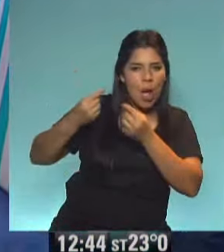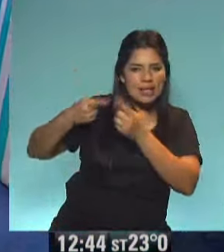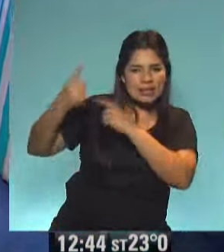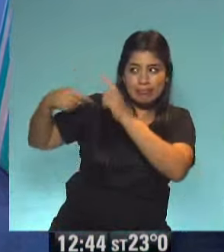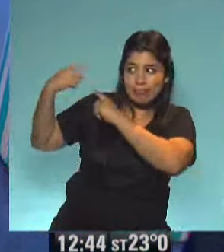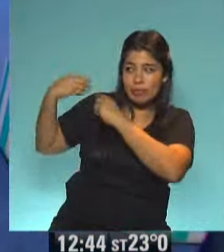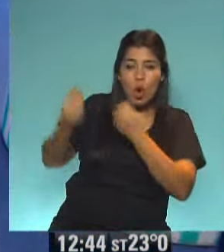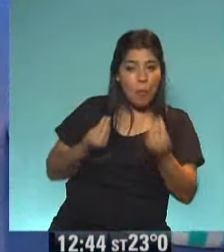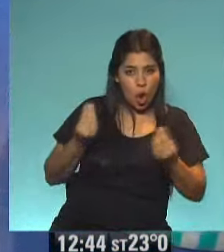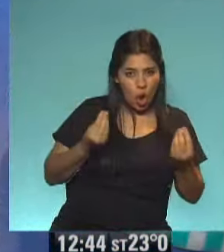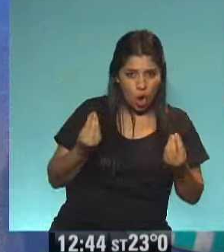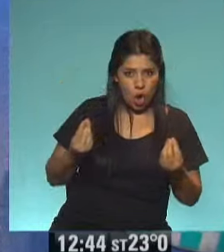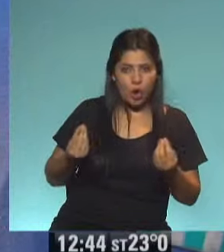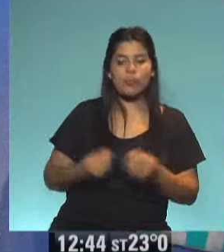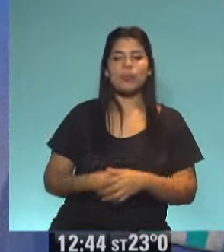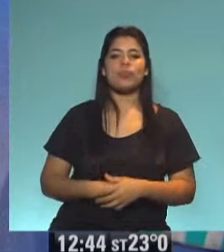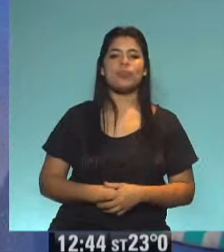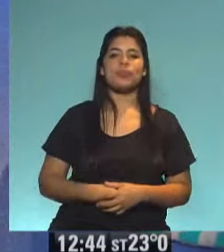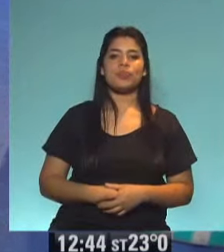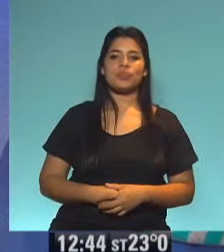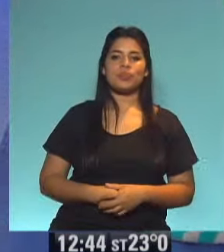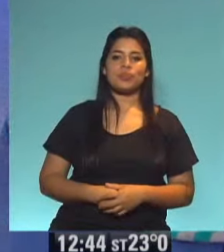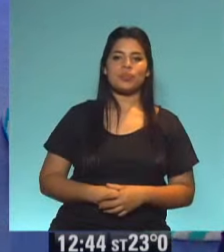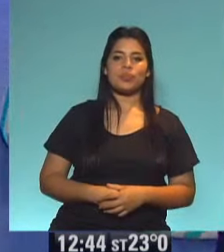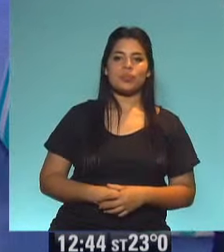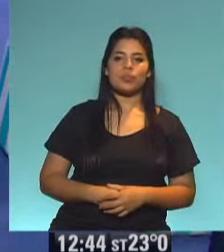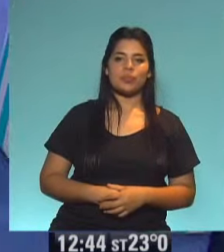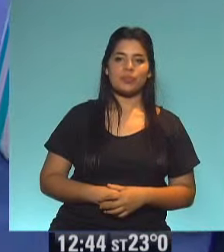Una más amarilla. Ahí está.